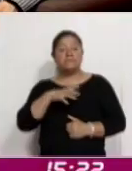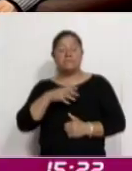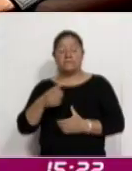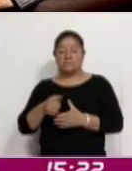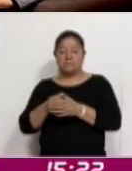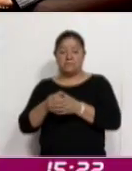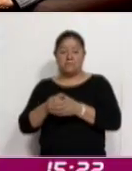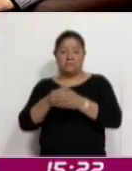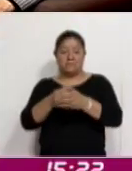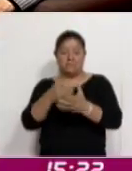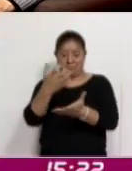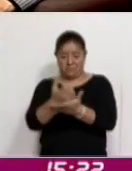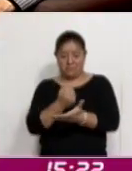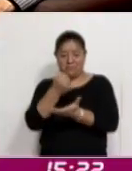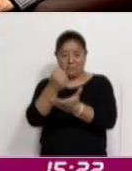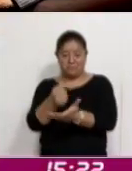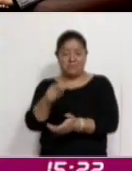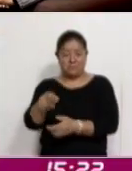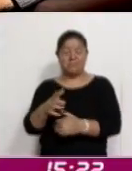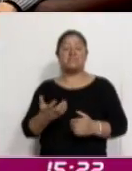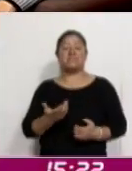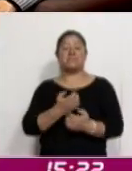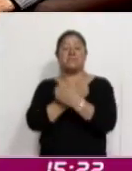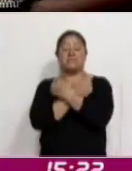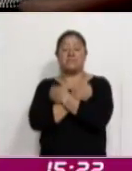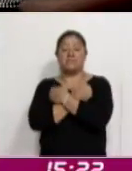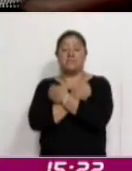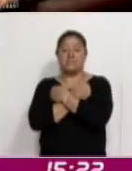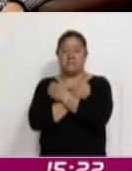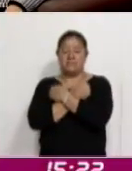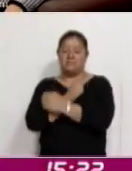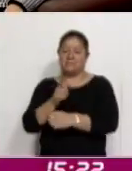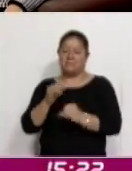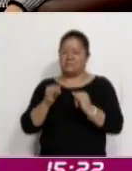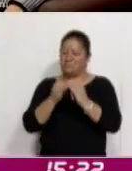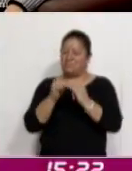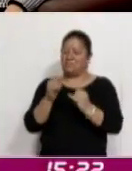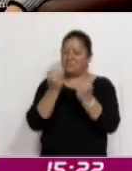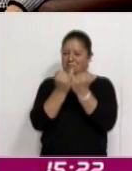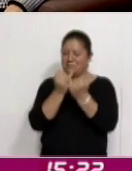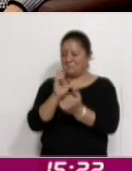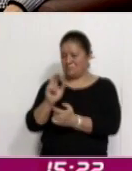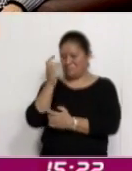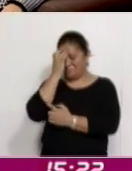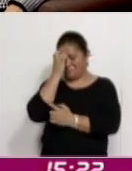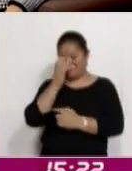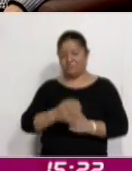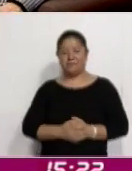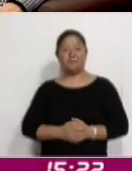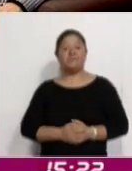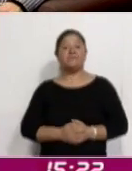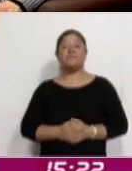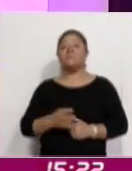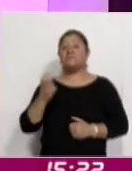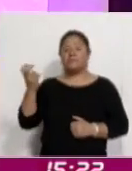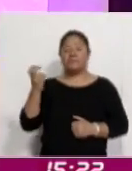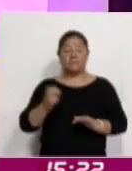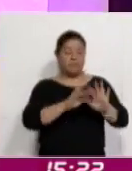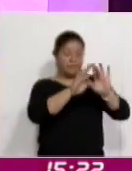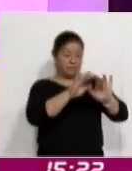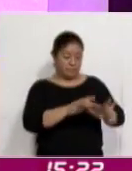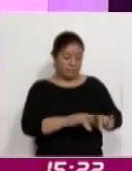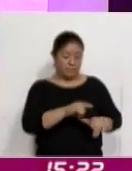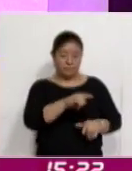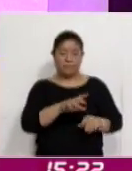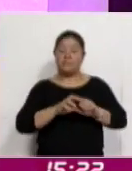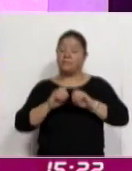especial como instituciones educativas y también un reconocimiento. Déjeme decirle que esta convocatoria que